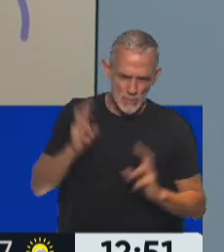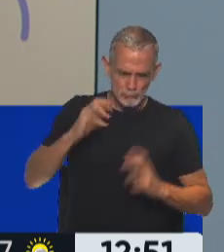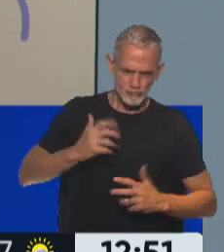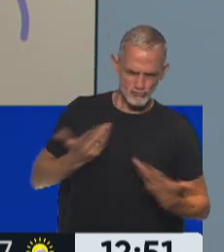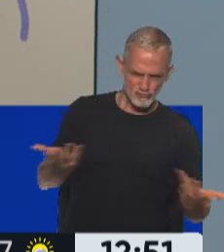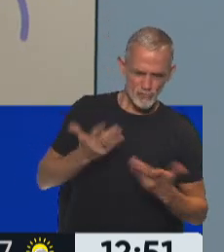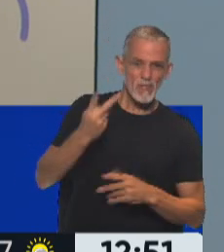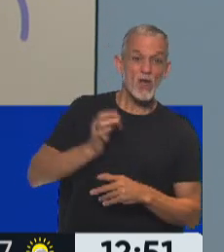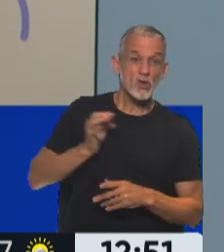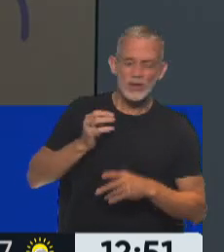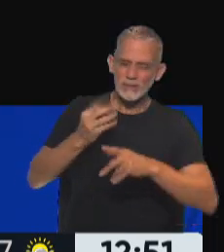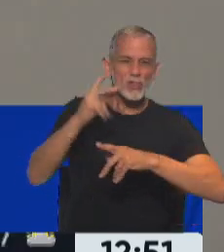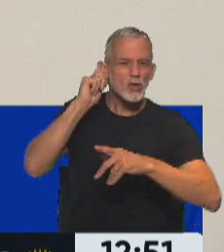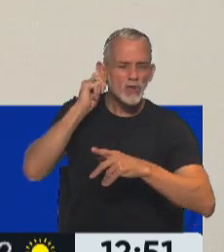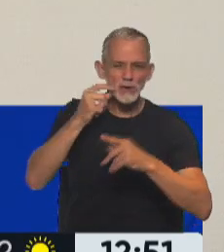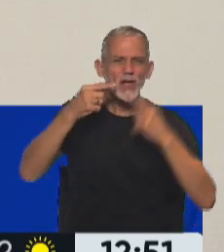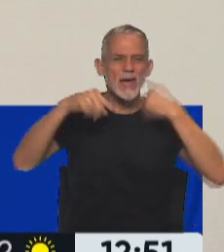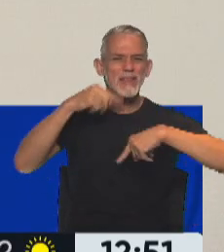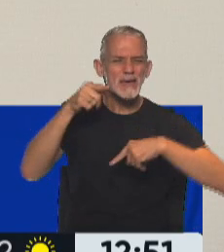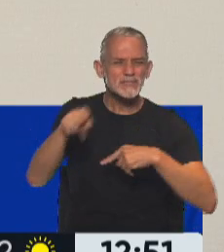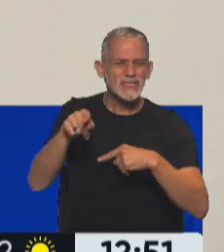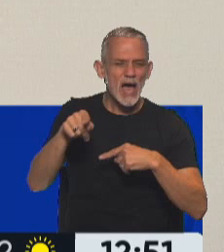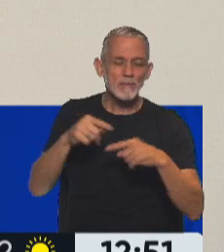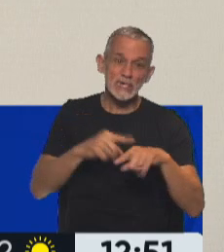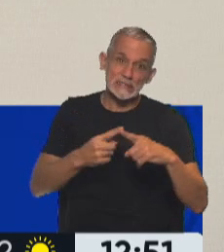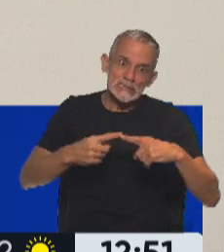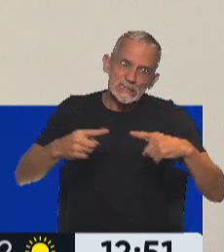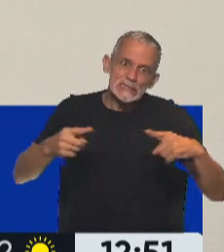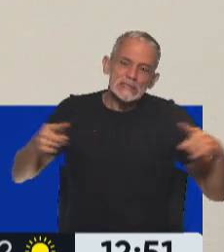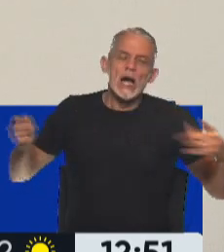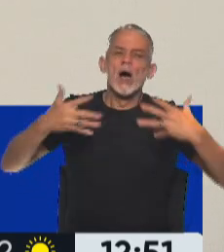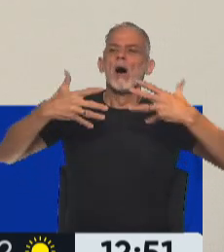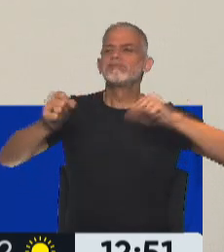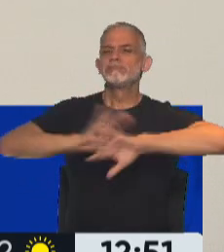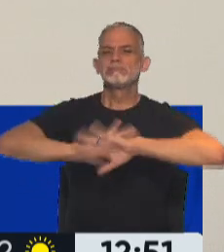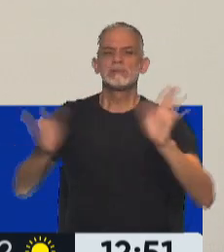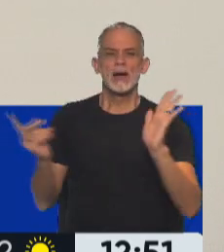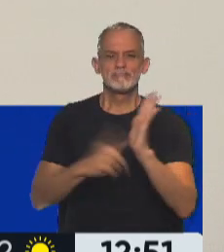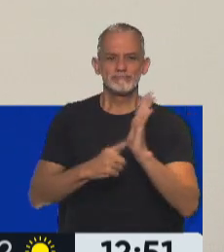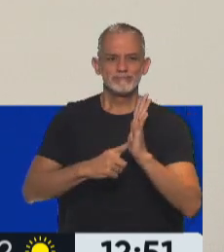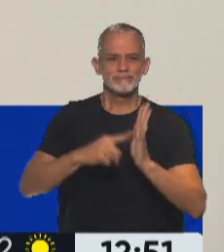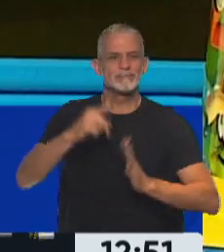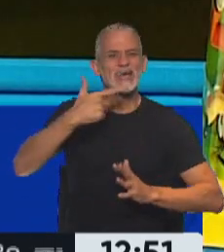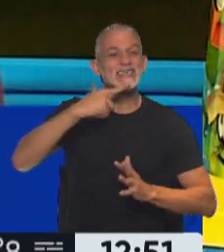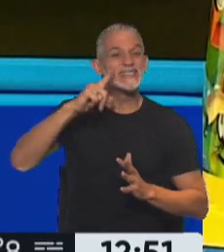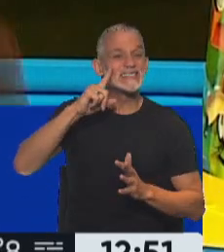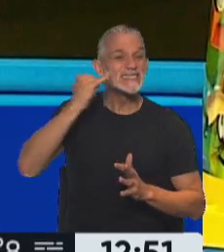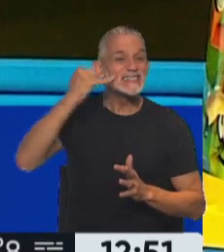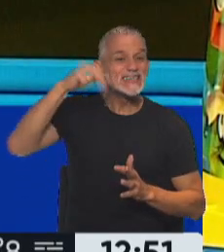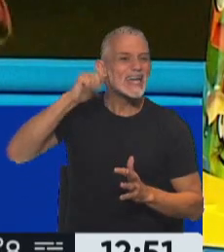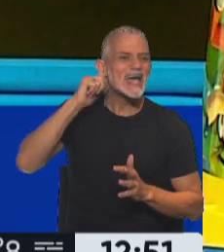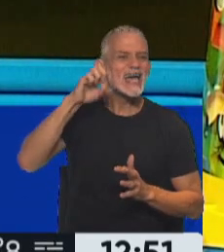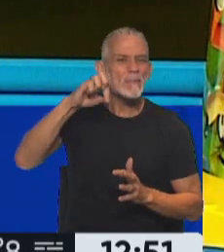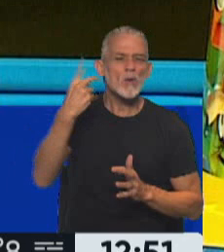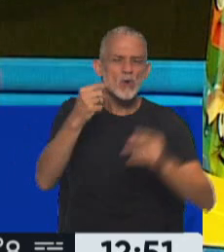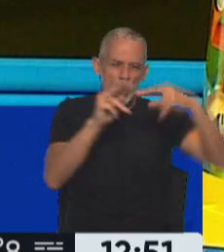y a los 2 años empezó con epilepsia, pero bueno, fue un camino largo hasta que logramos el diagnóstico final. El gen SYNGAP1 está situado en el